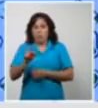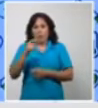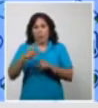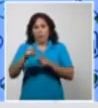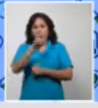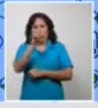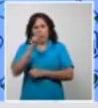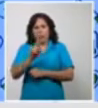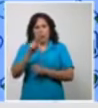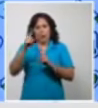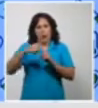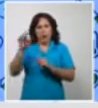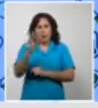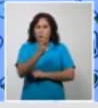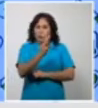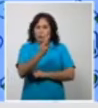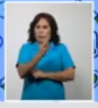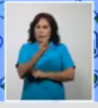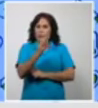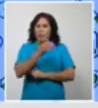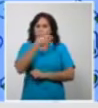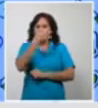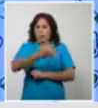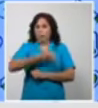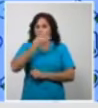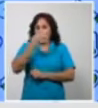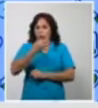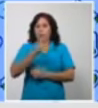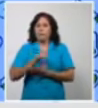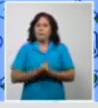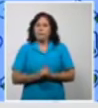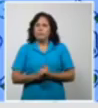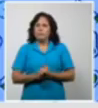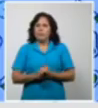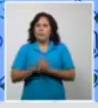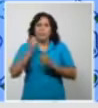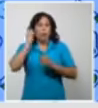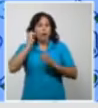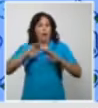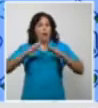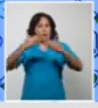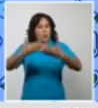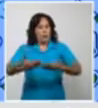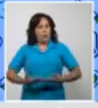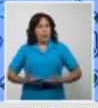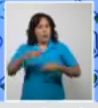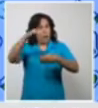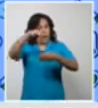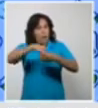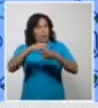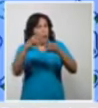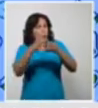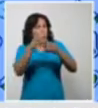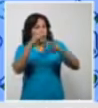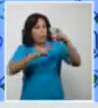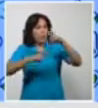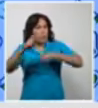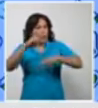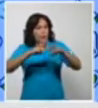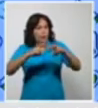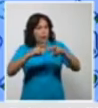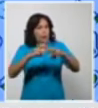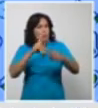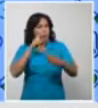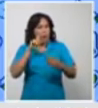Twitter escribe por su cuenta oficial en esta red social: a las embarazadas las incluirán en el grupo de riesgo que tendrán en cuenta para